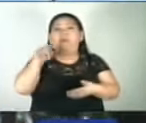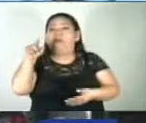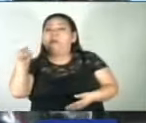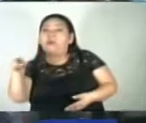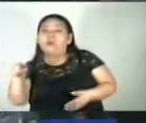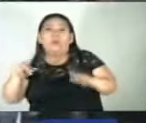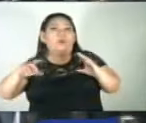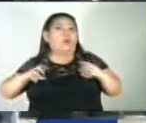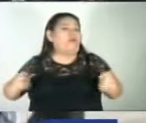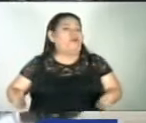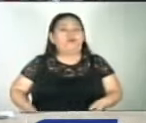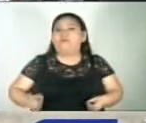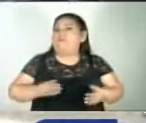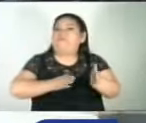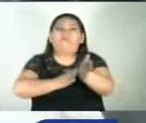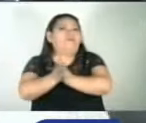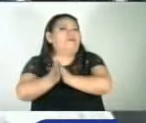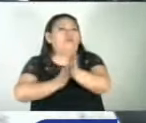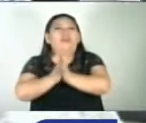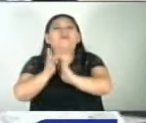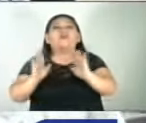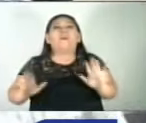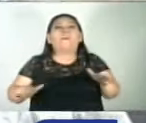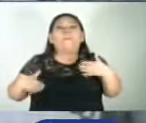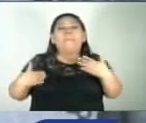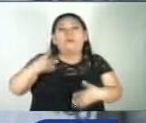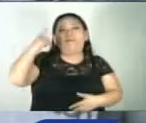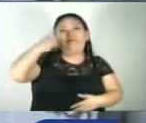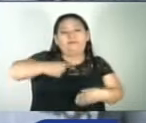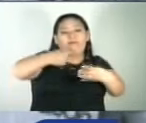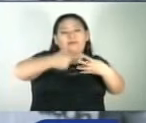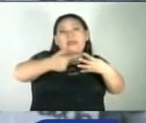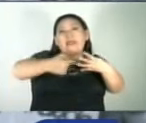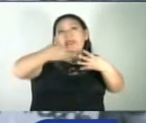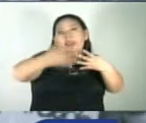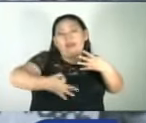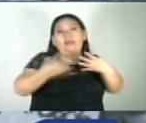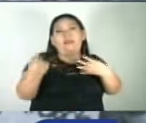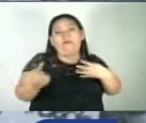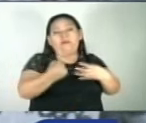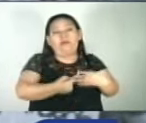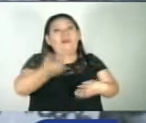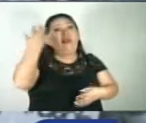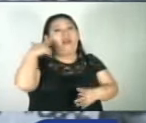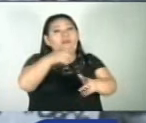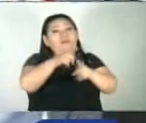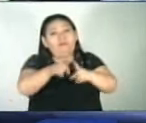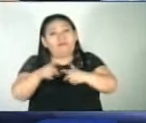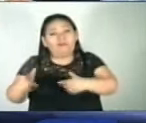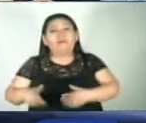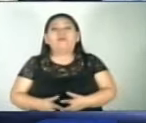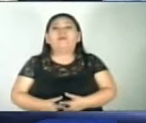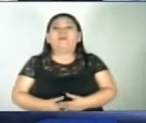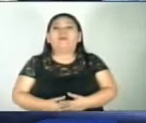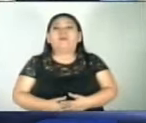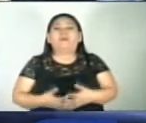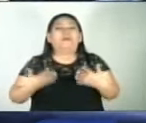diferentes gobiernos de turno por ejecutar una ley de reparación de víctimas de guerra. Un